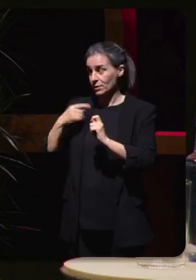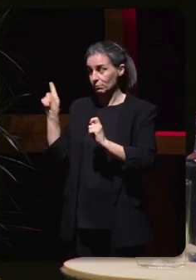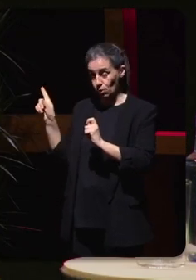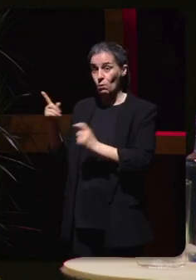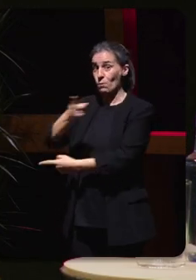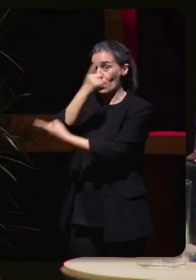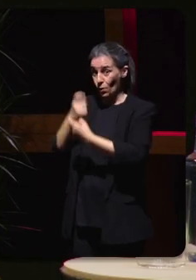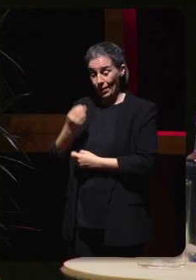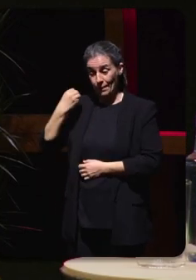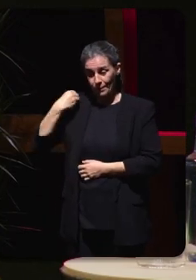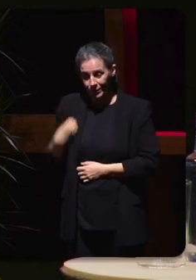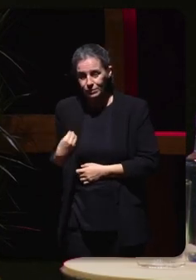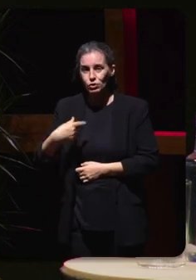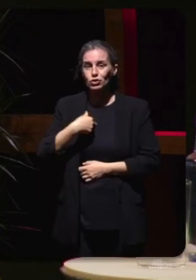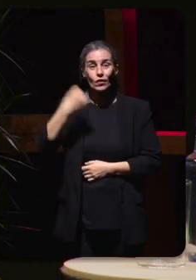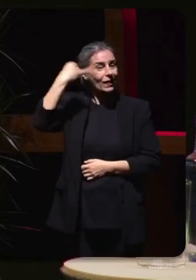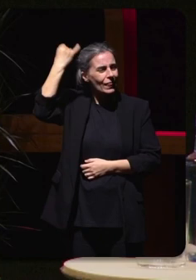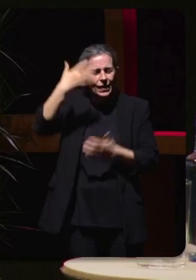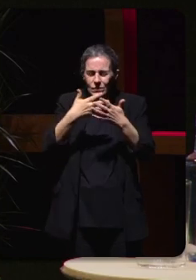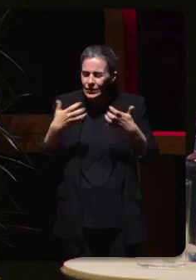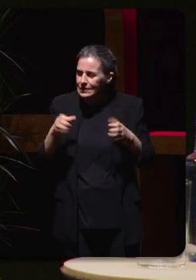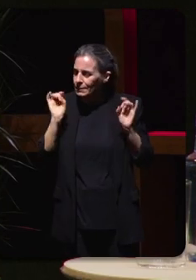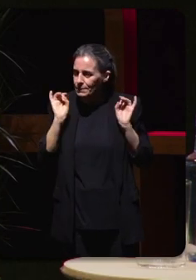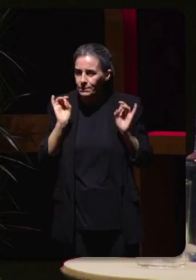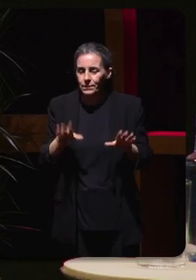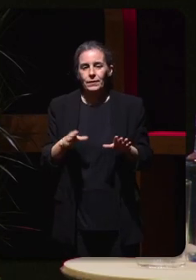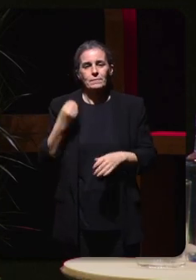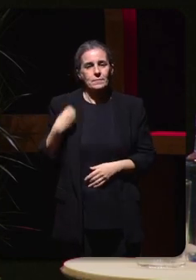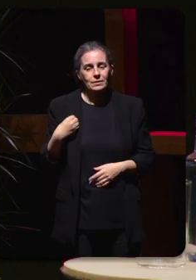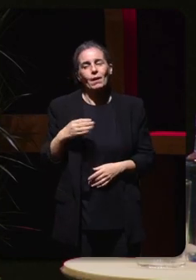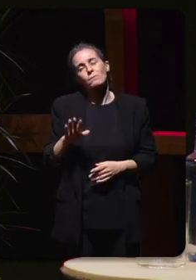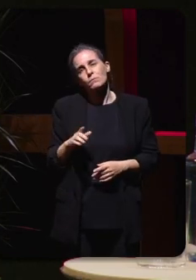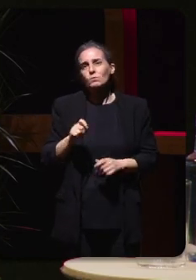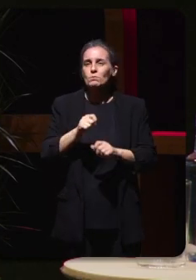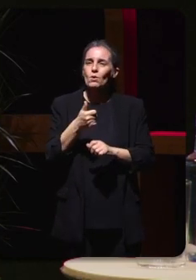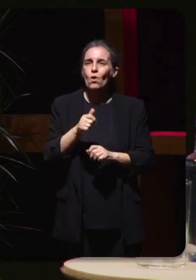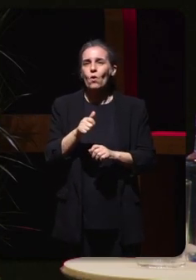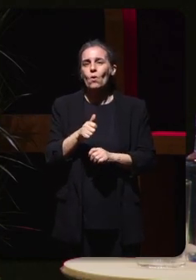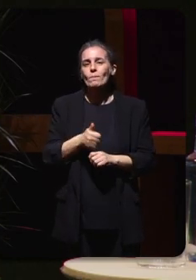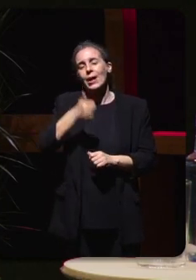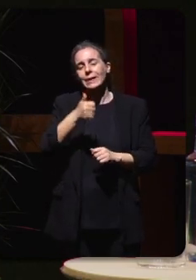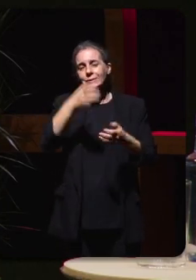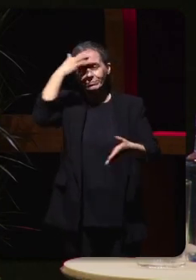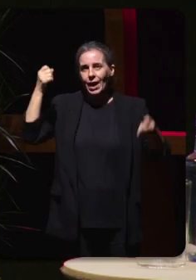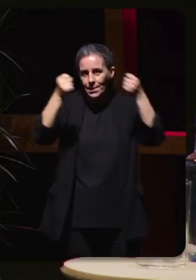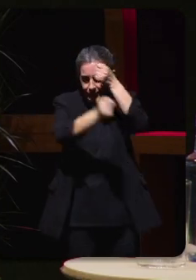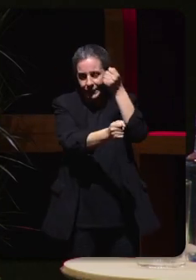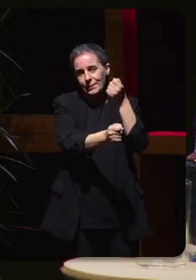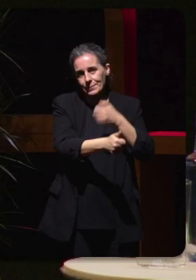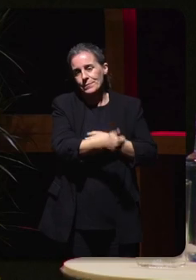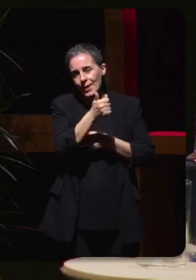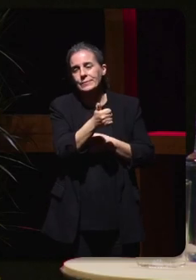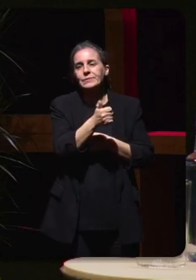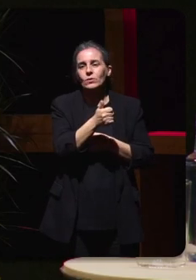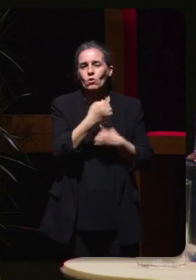mismo, dije la misma idea, evidentemente de forma más asertiva, como se dice ahora, y mucho, pues en fin, con muchísima